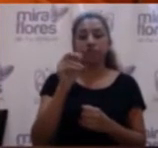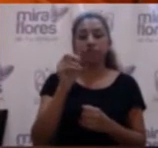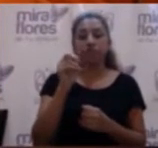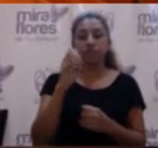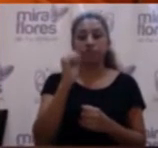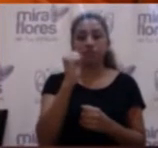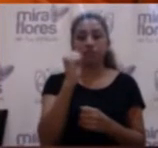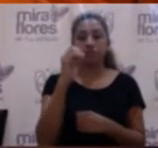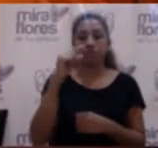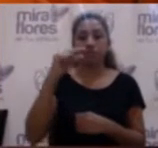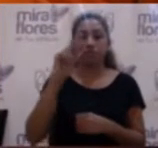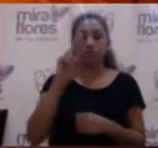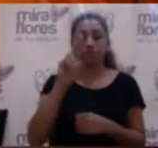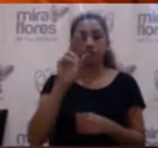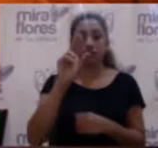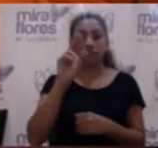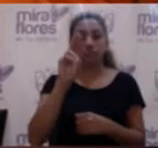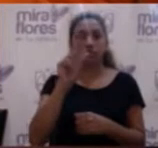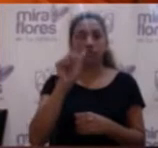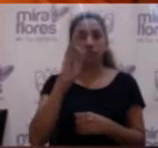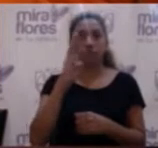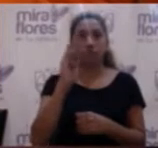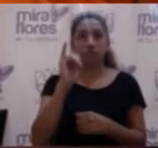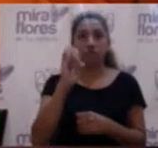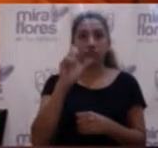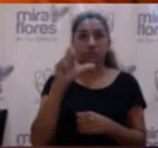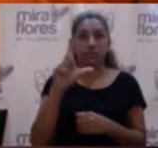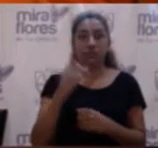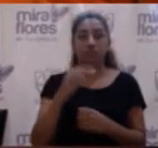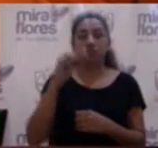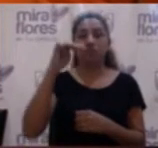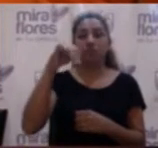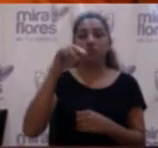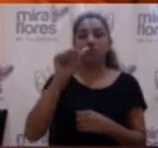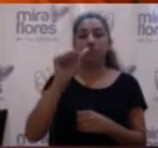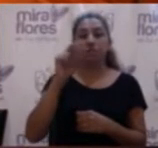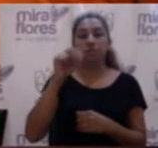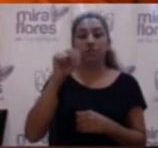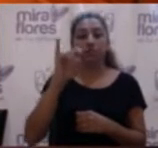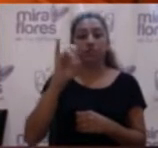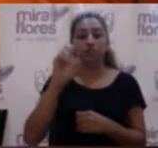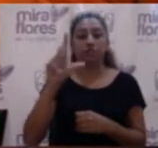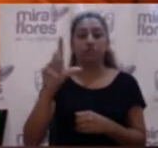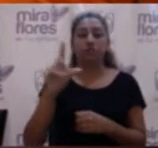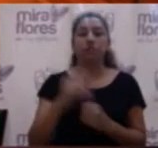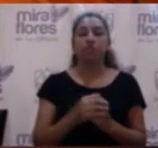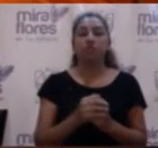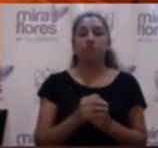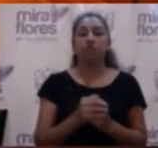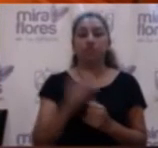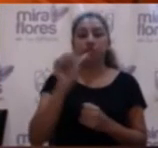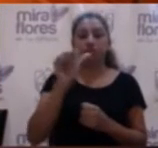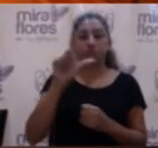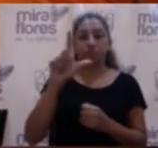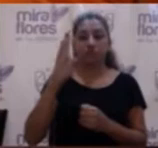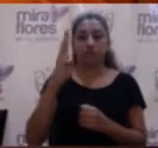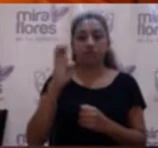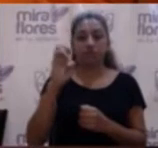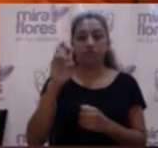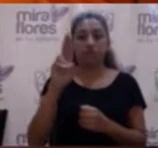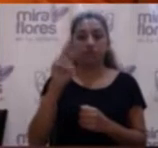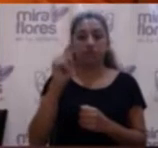señor Alfredo Ligabriel, señor Martín Bustamante Castro, señor Jorge de Albertis González del Riego,